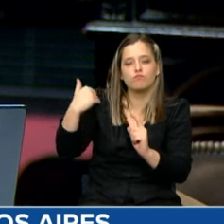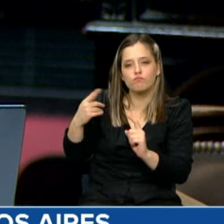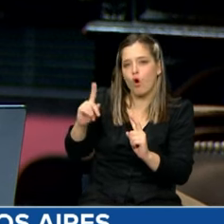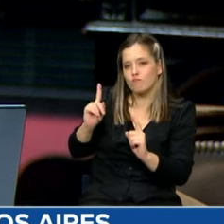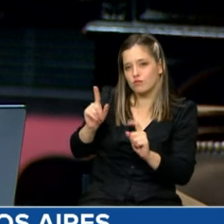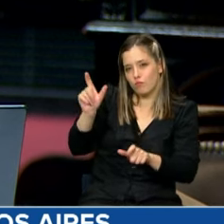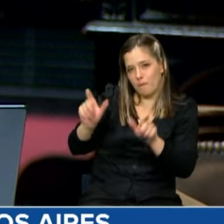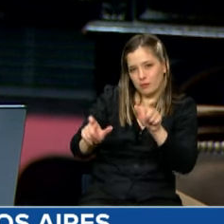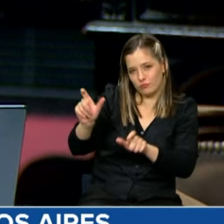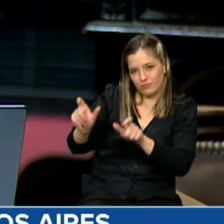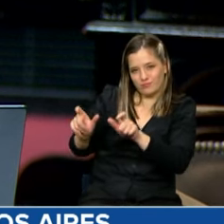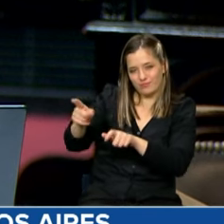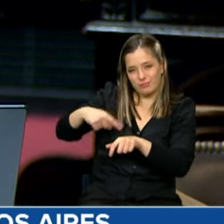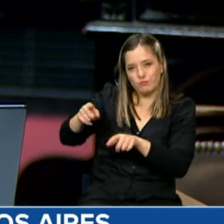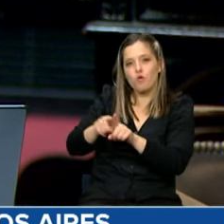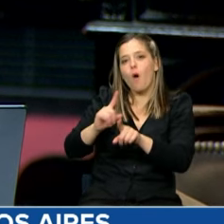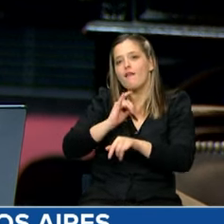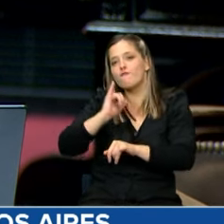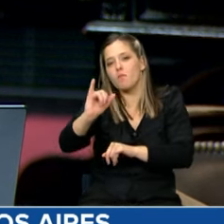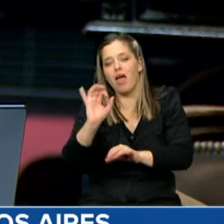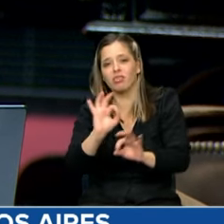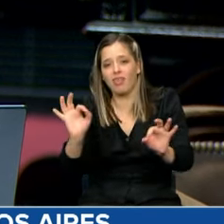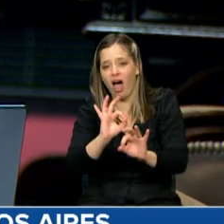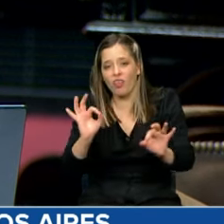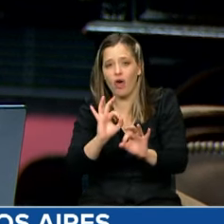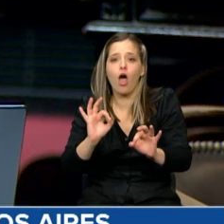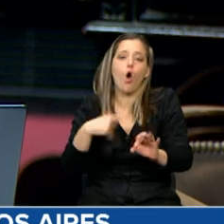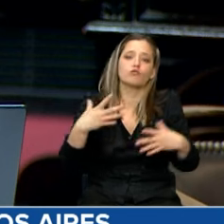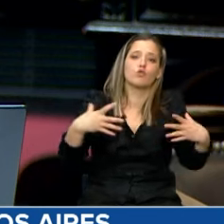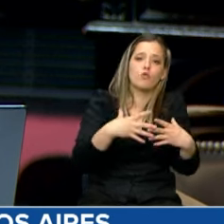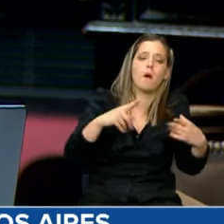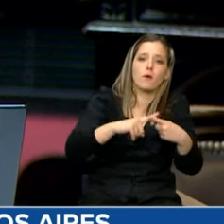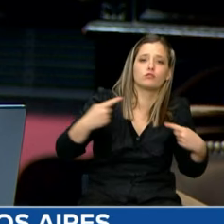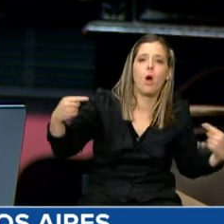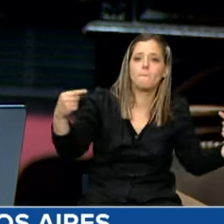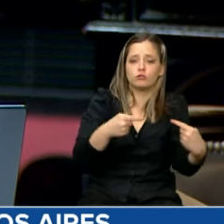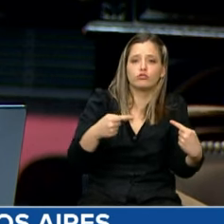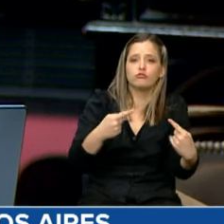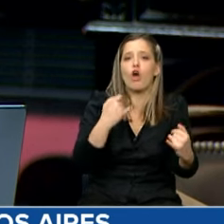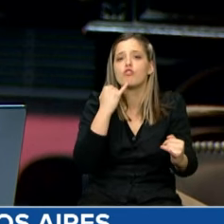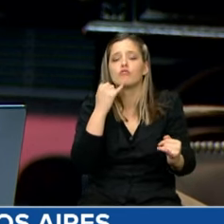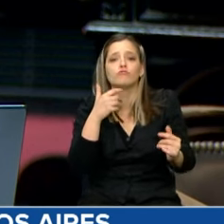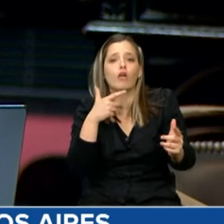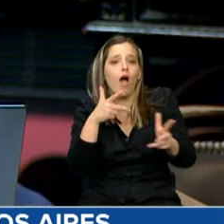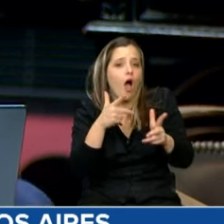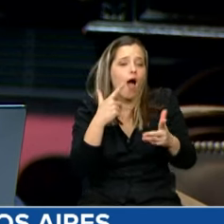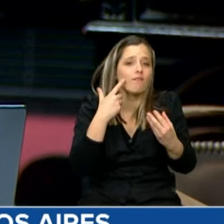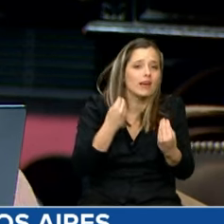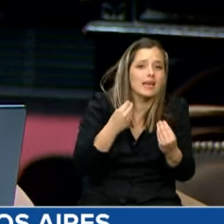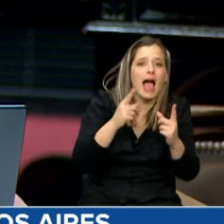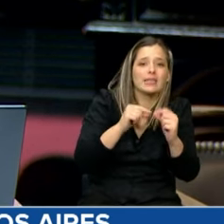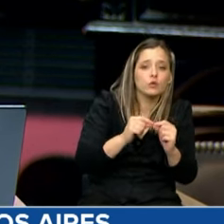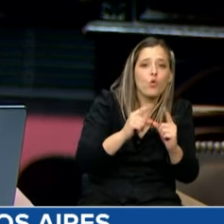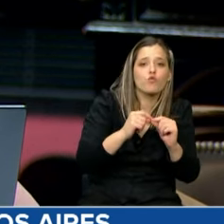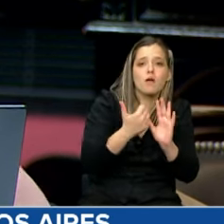miembro informante sin informarlos previamente ni discutirlos con la oposición si hay alguna otra compañía que con esos cambios del artículo 6 le